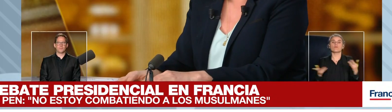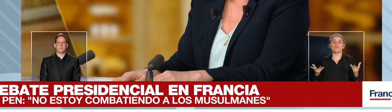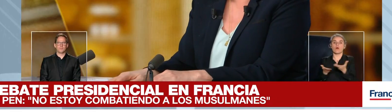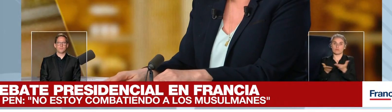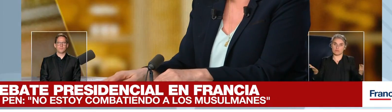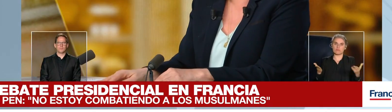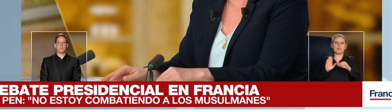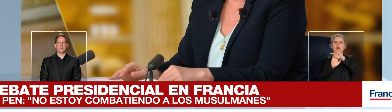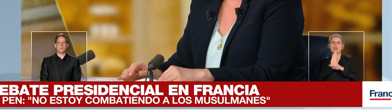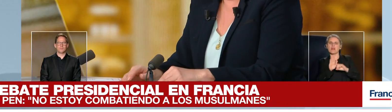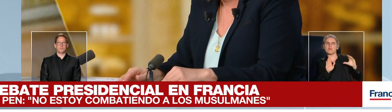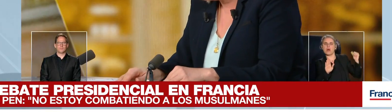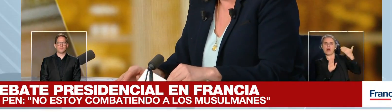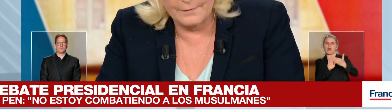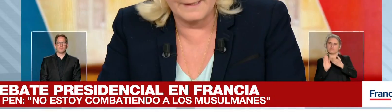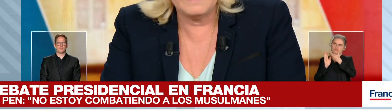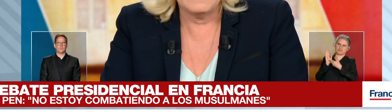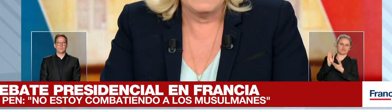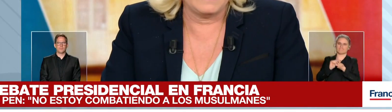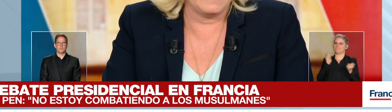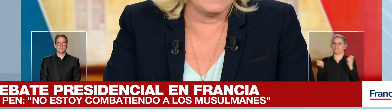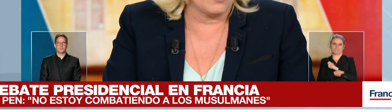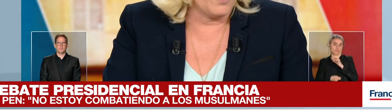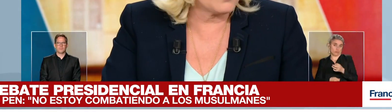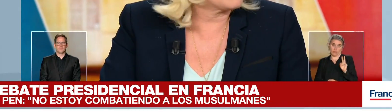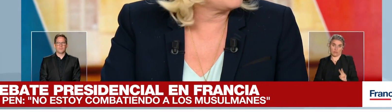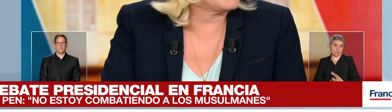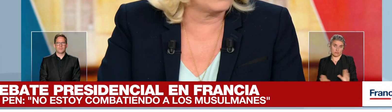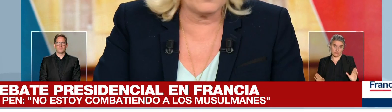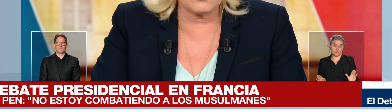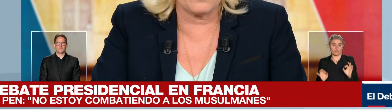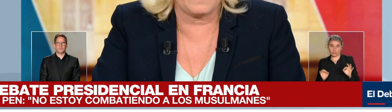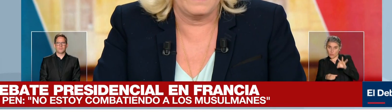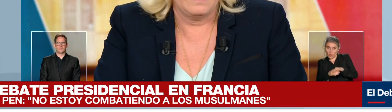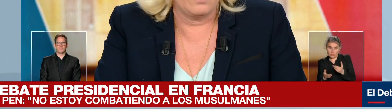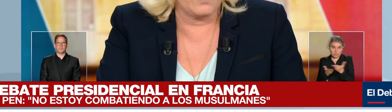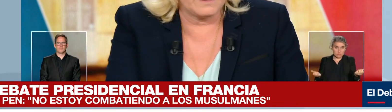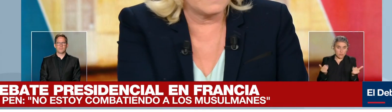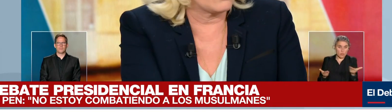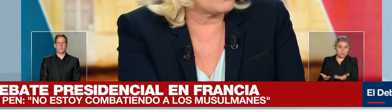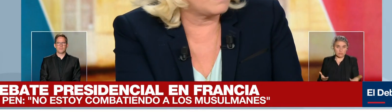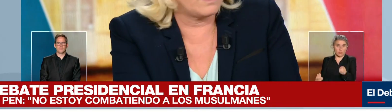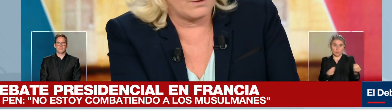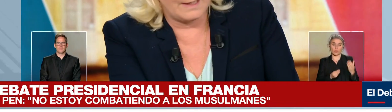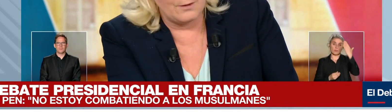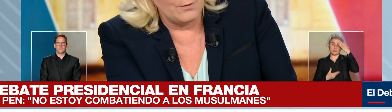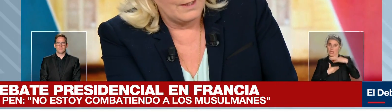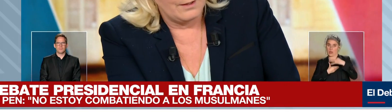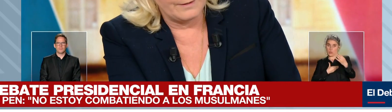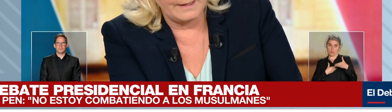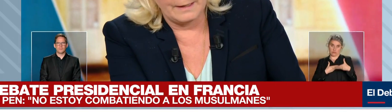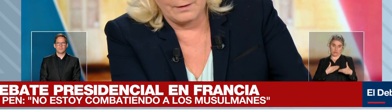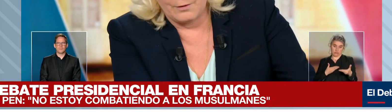la inmigración tiene por objeto cambiar las reglas sobre la inmigración que están en curso, eso es verdad. Y